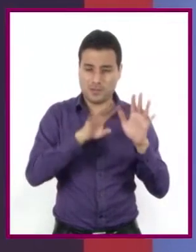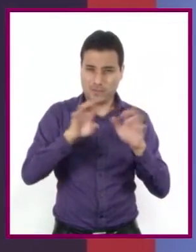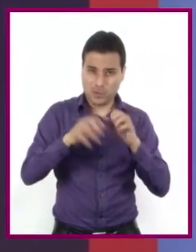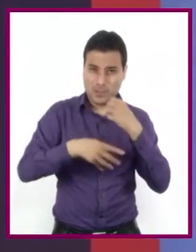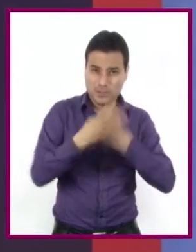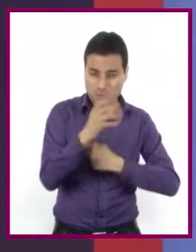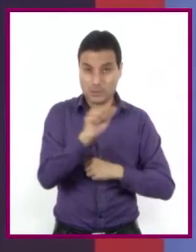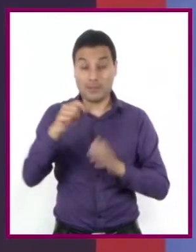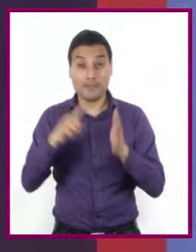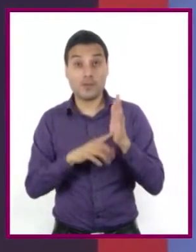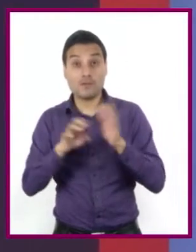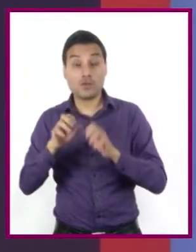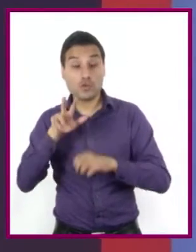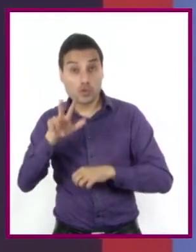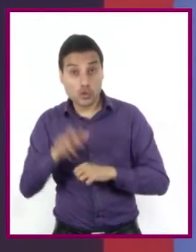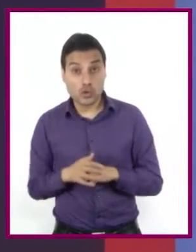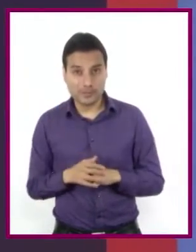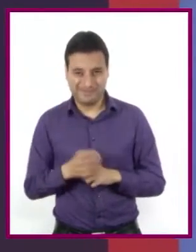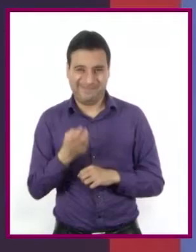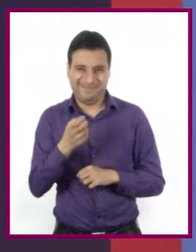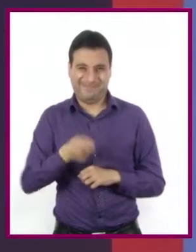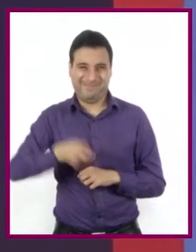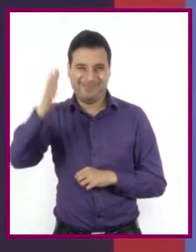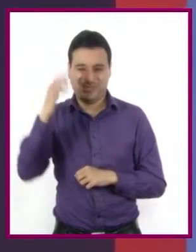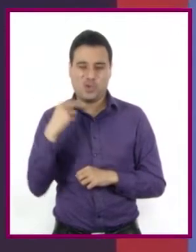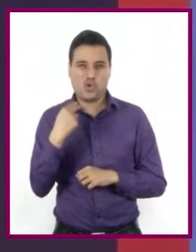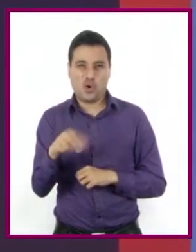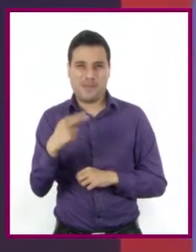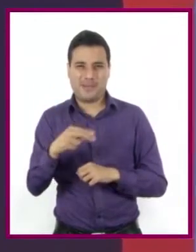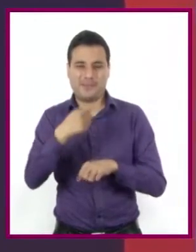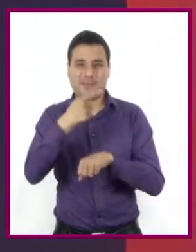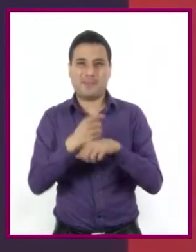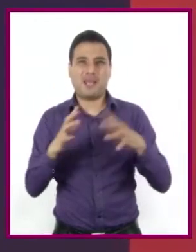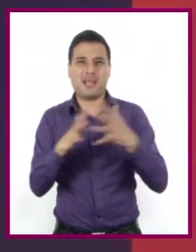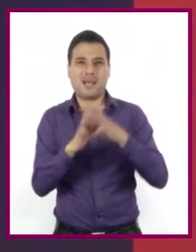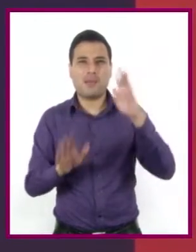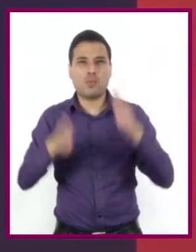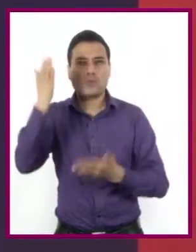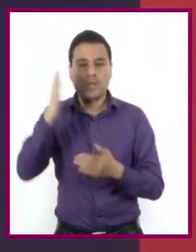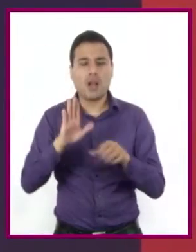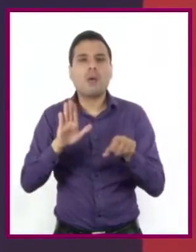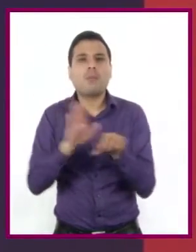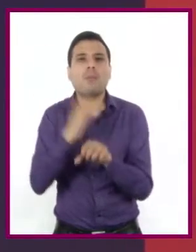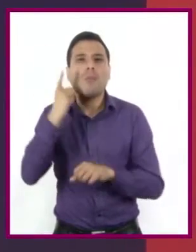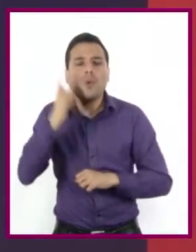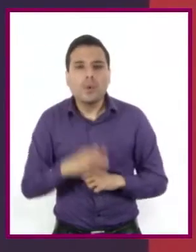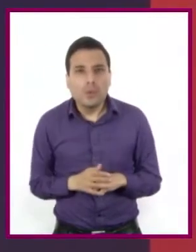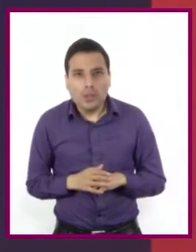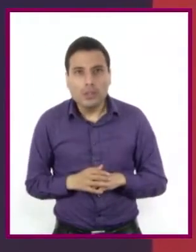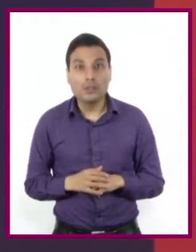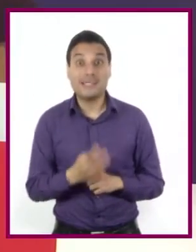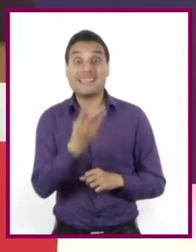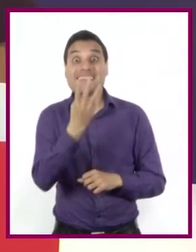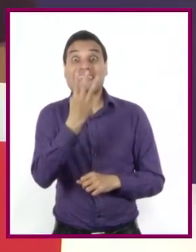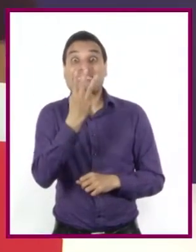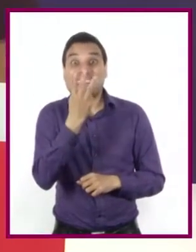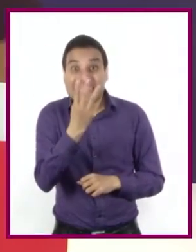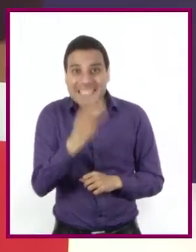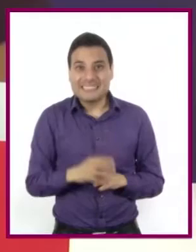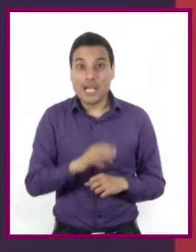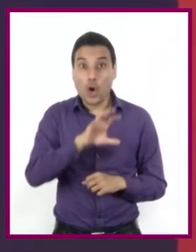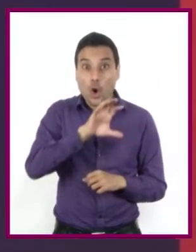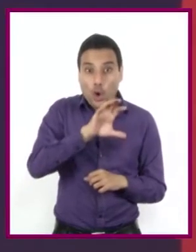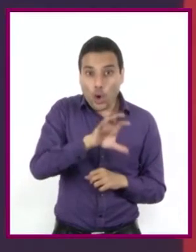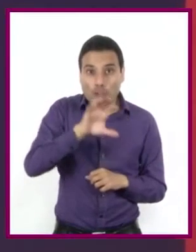a 1918 y que se le dio ese nombre por involucrar de una u otra forma a 3 continentes,